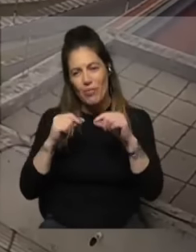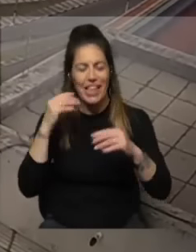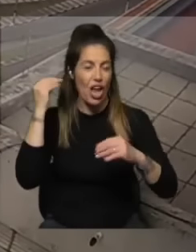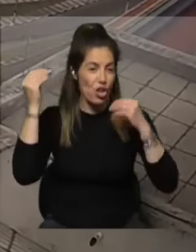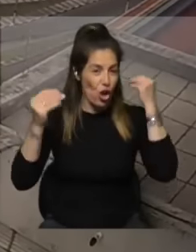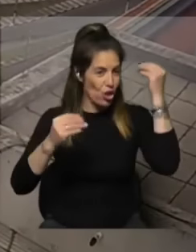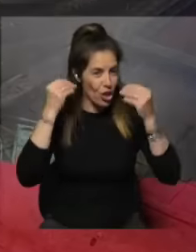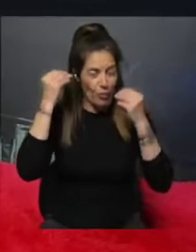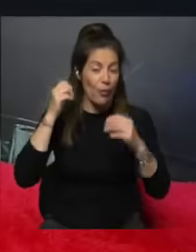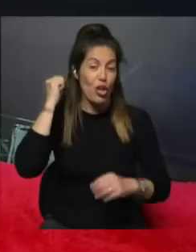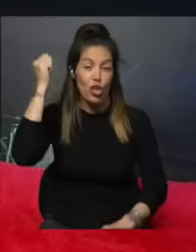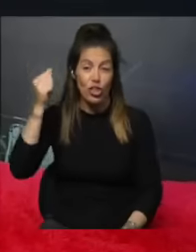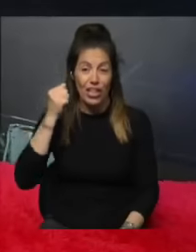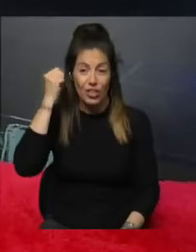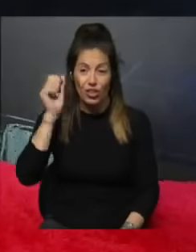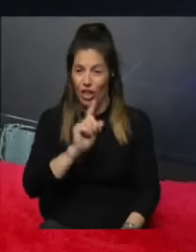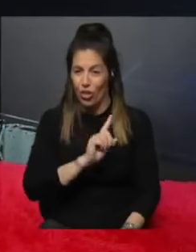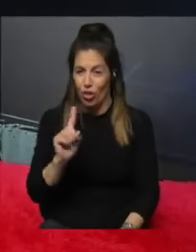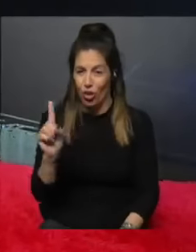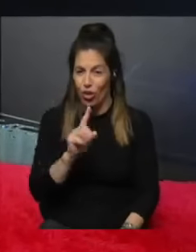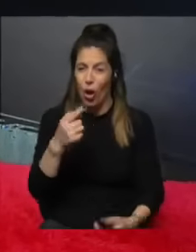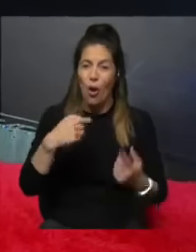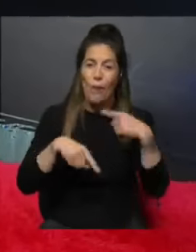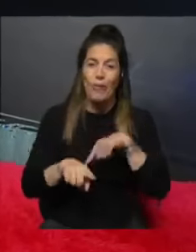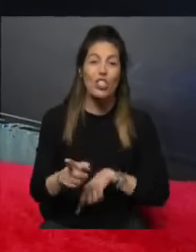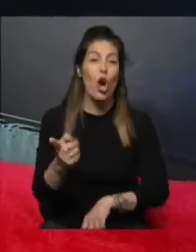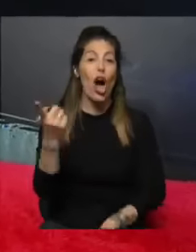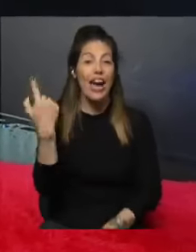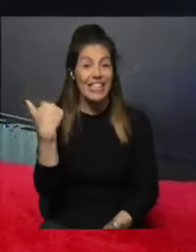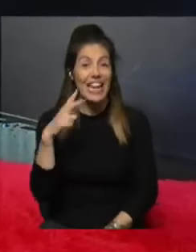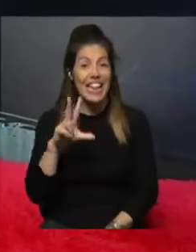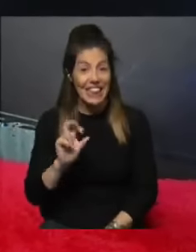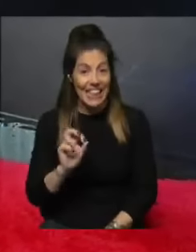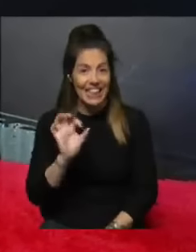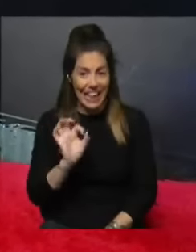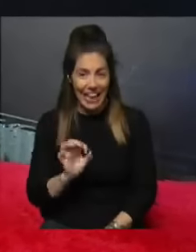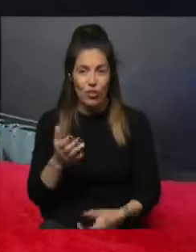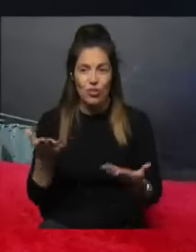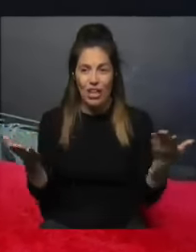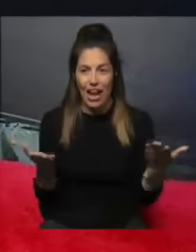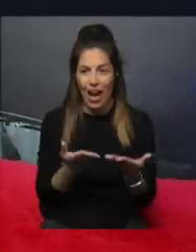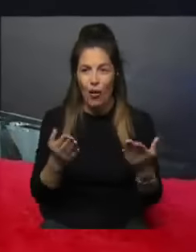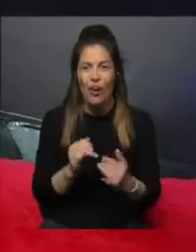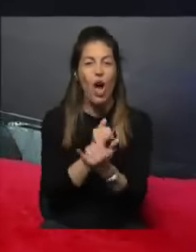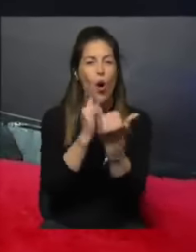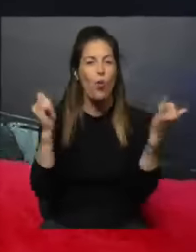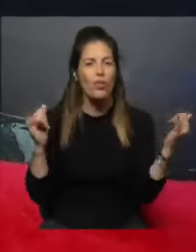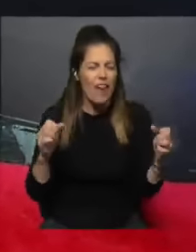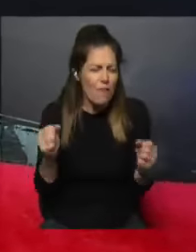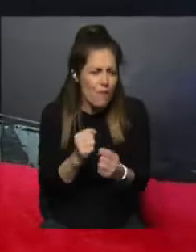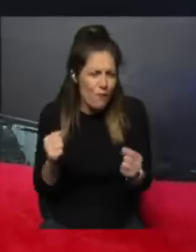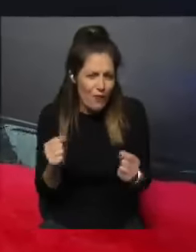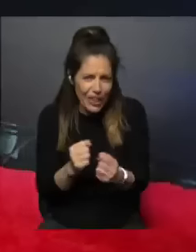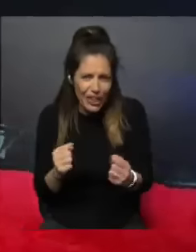estás soñando. Sí, pese a que ayer hubo 30 grados, ahora tenemos un día